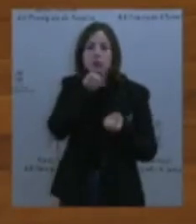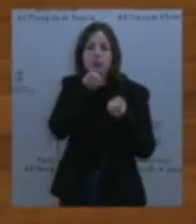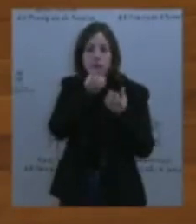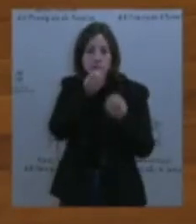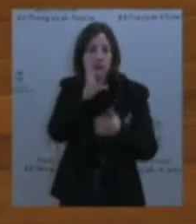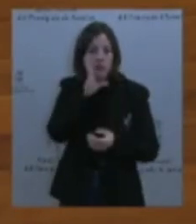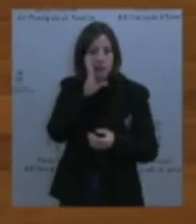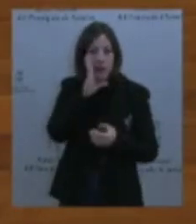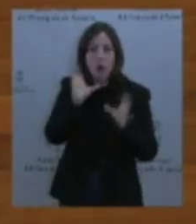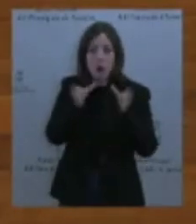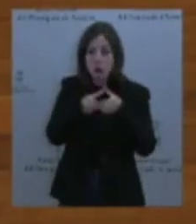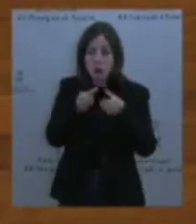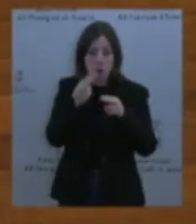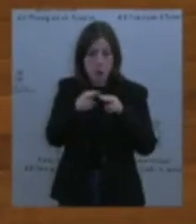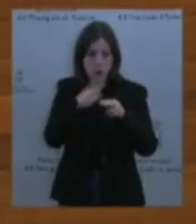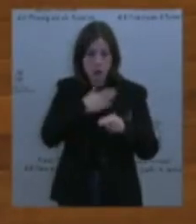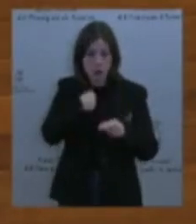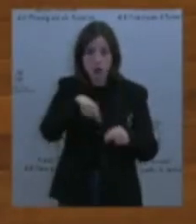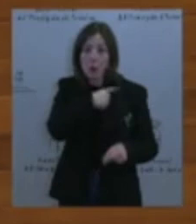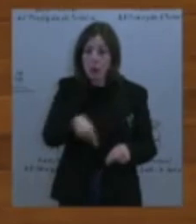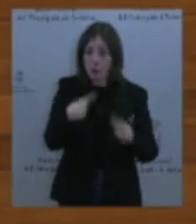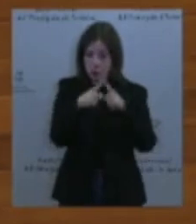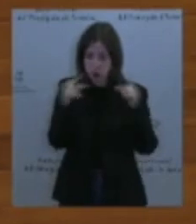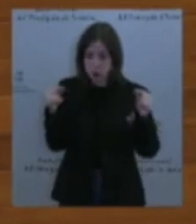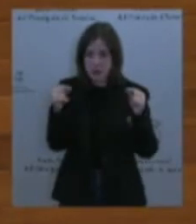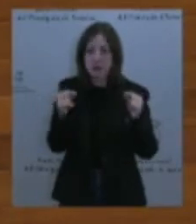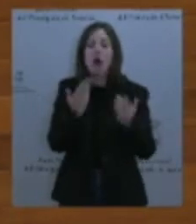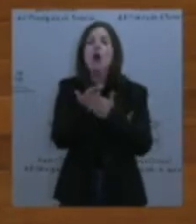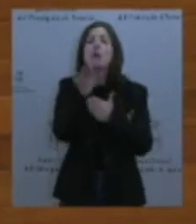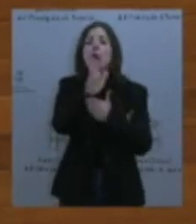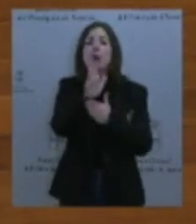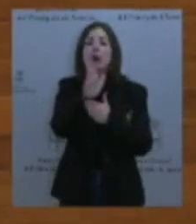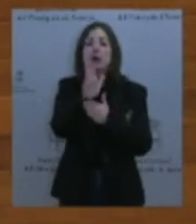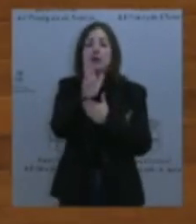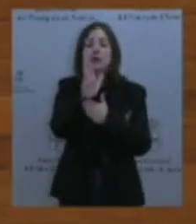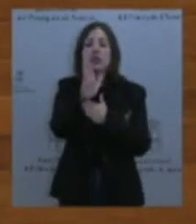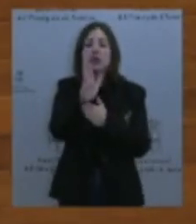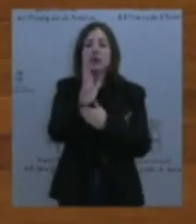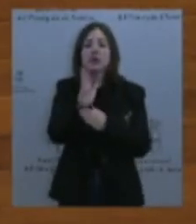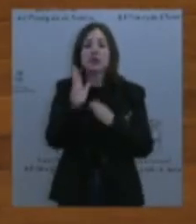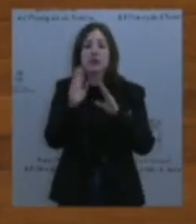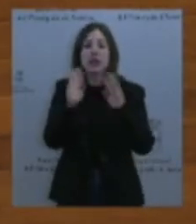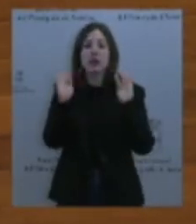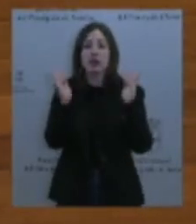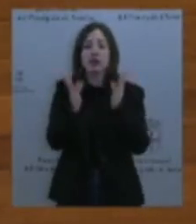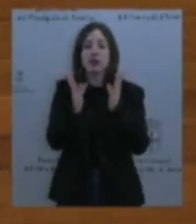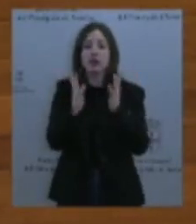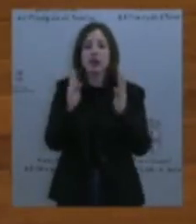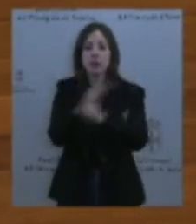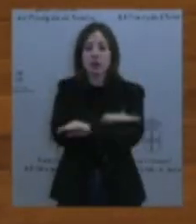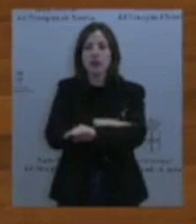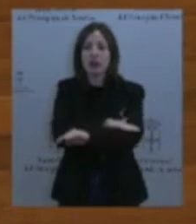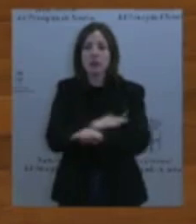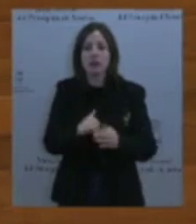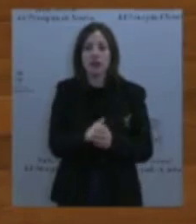Podemos Asturias, propone al Pleno de la Xunta General encamentar al Consello de Gobierno a registrar una propuesta de reforma del Estatuto de Autonomía